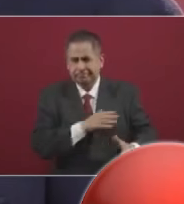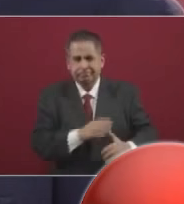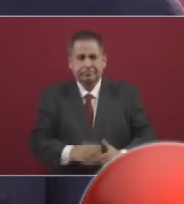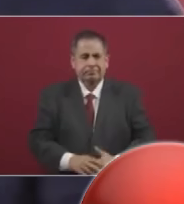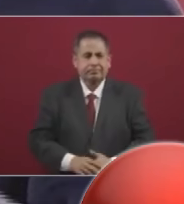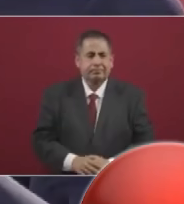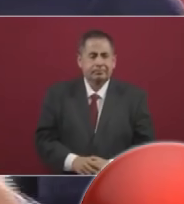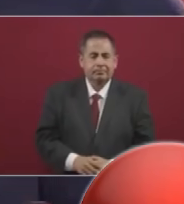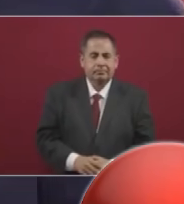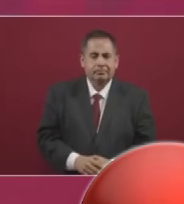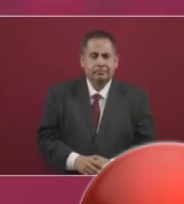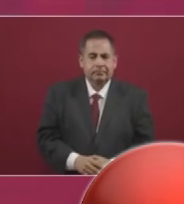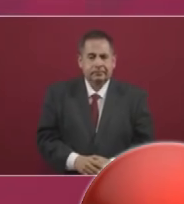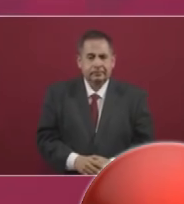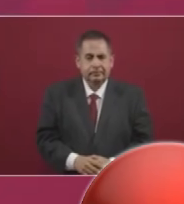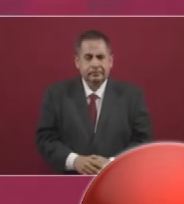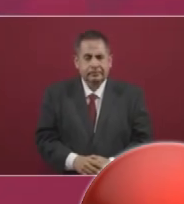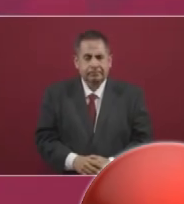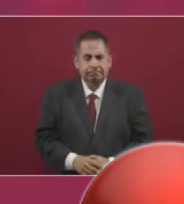Tenemos que